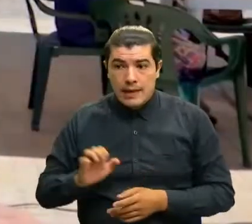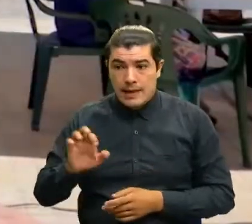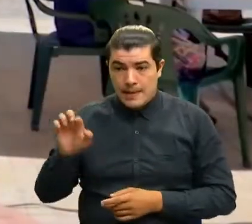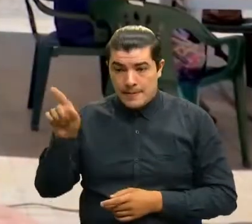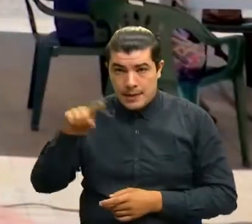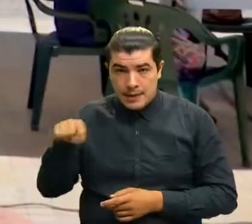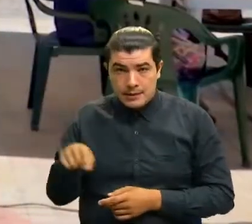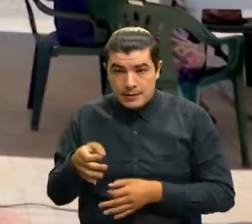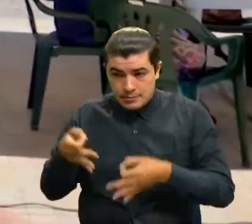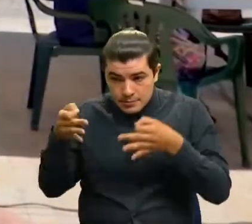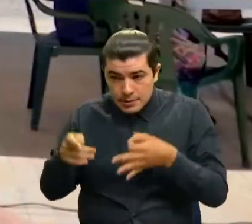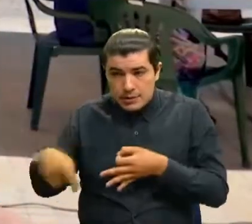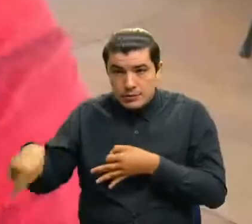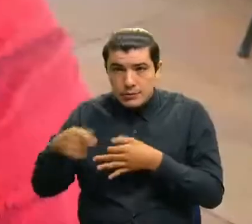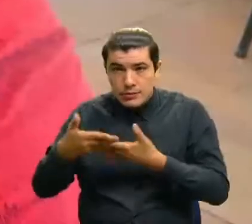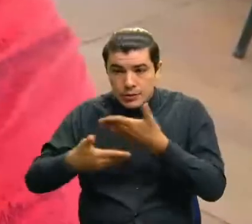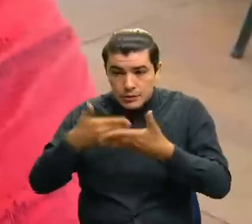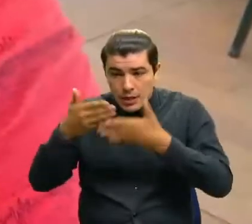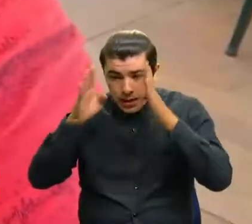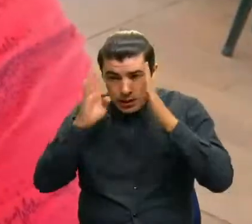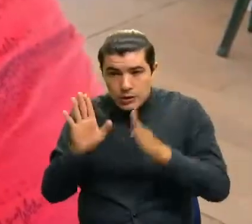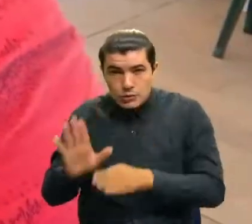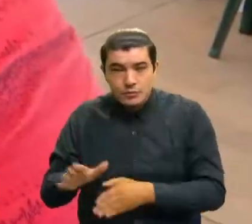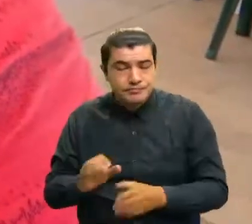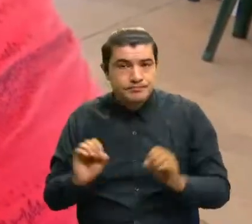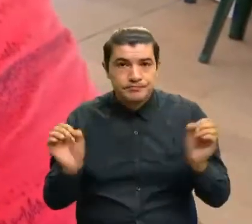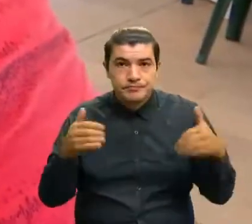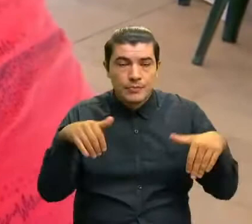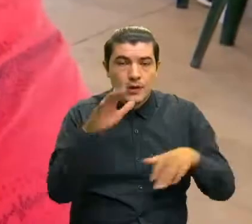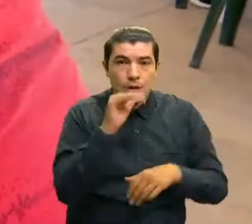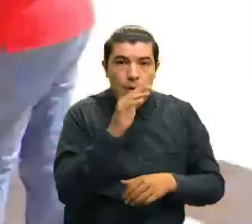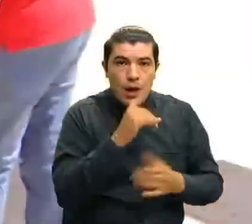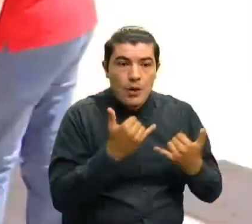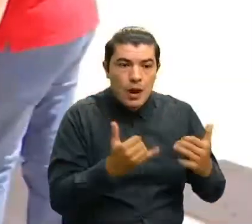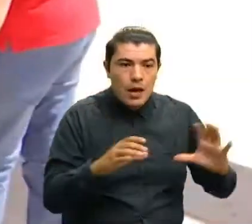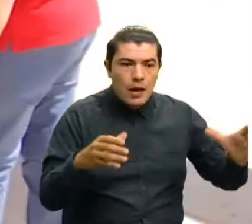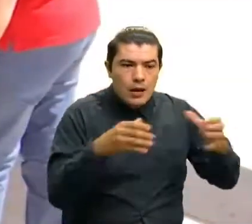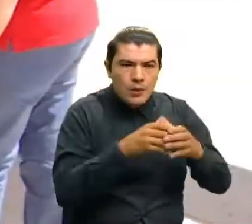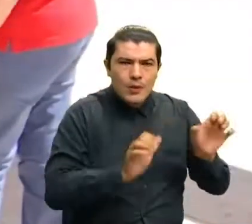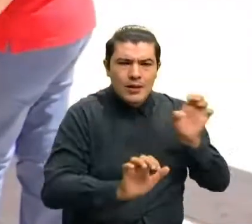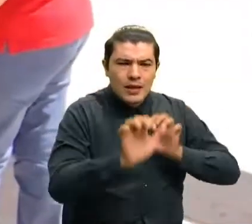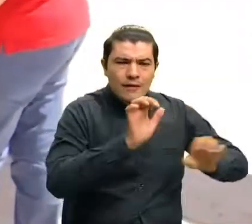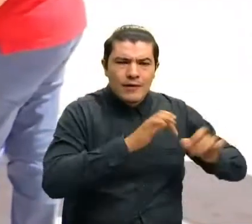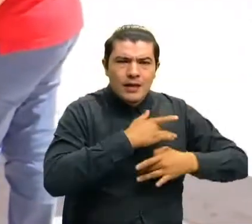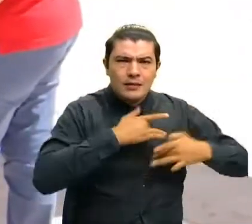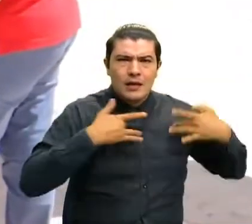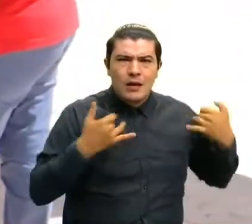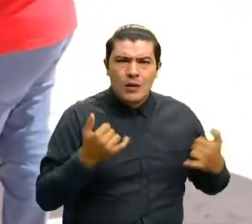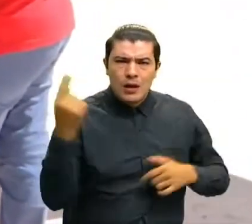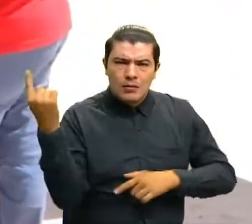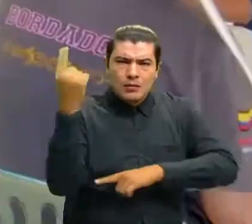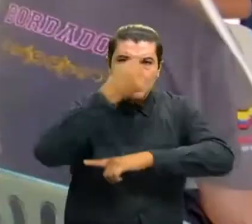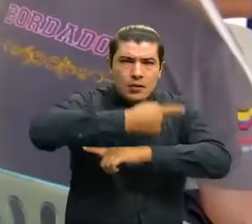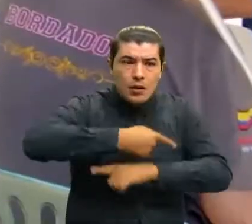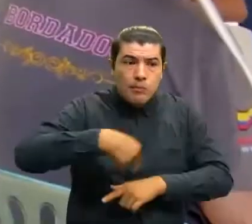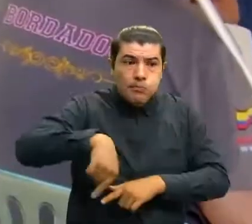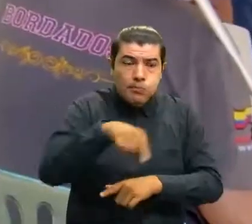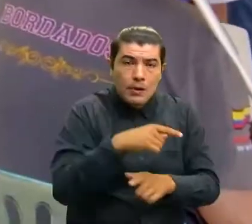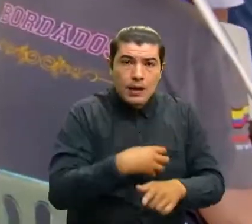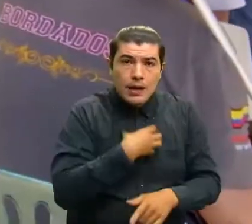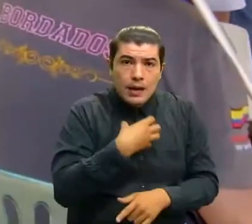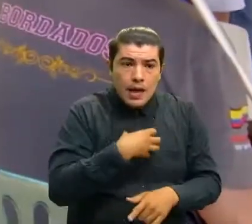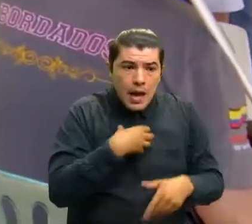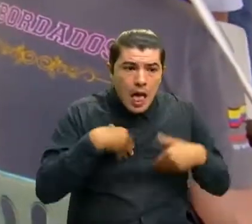EPS no están poniendo atención. Por otra parte, los grupos defensores de la salud también hicieron parte de esta jornada y llevarán sus